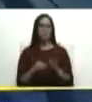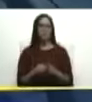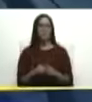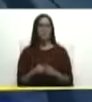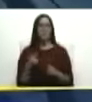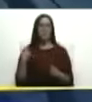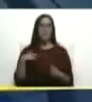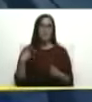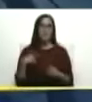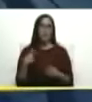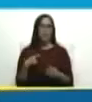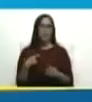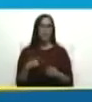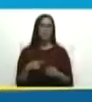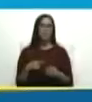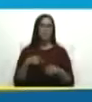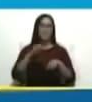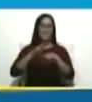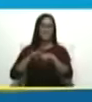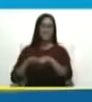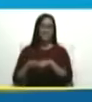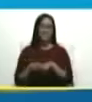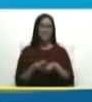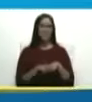Teníamos sillas